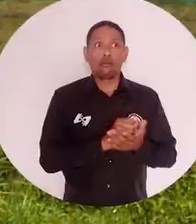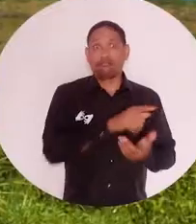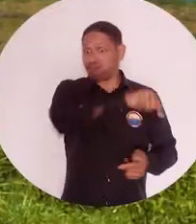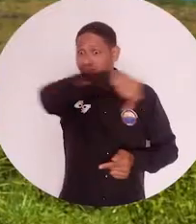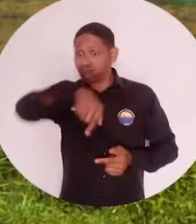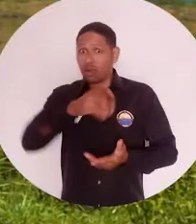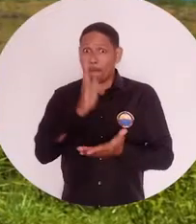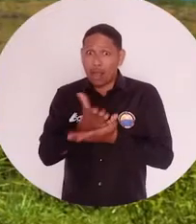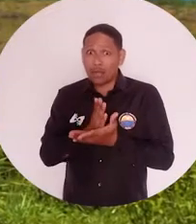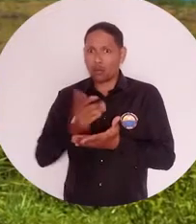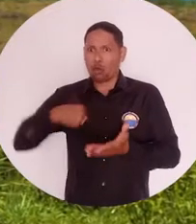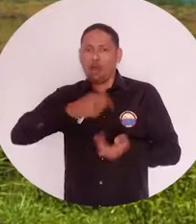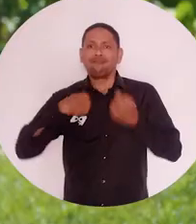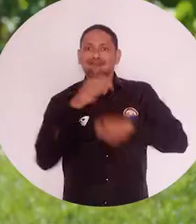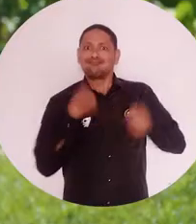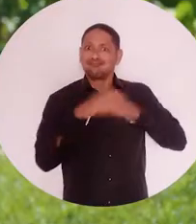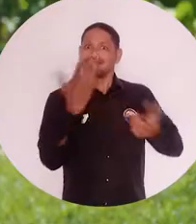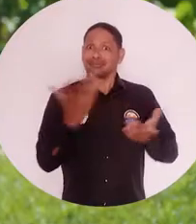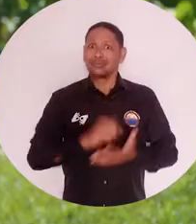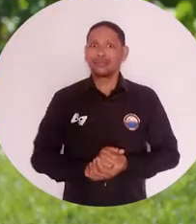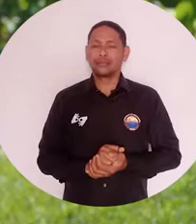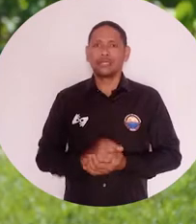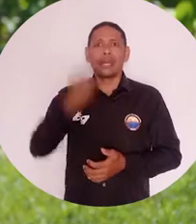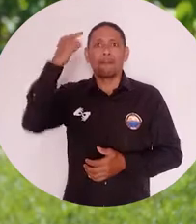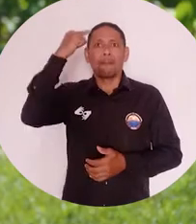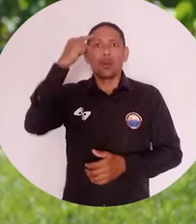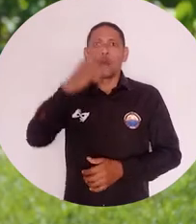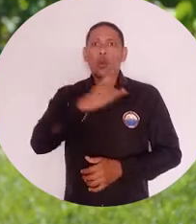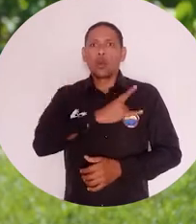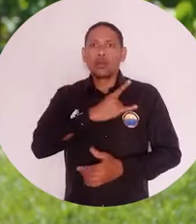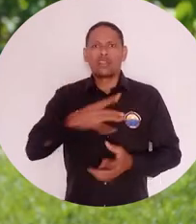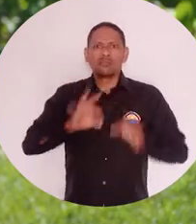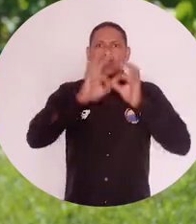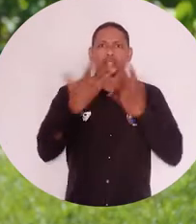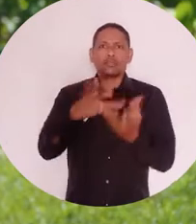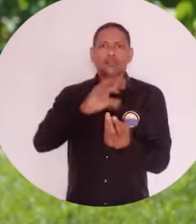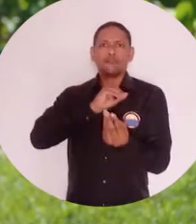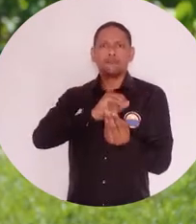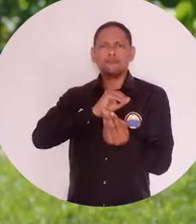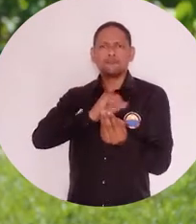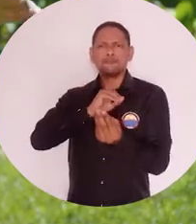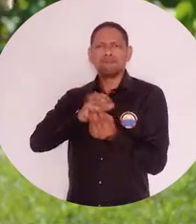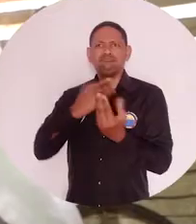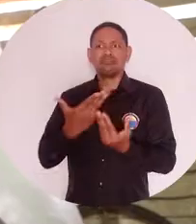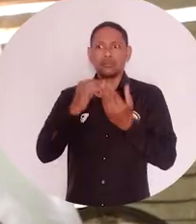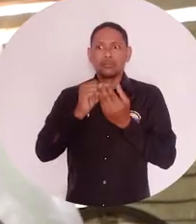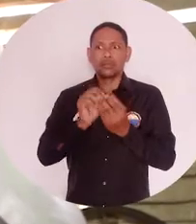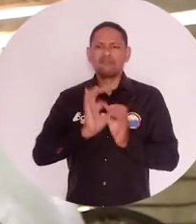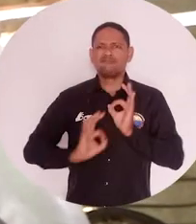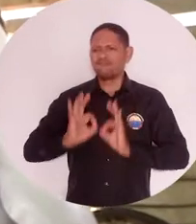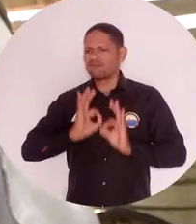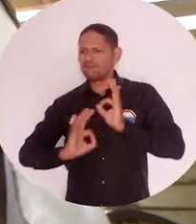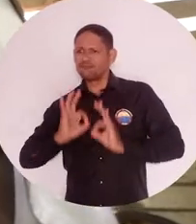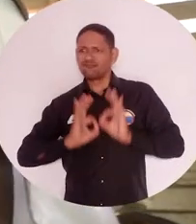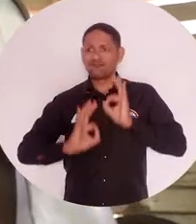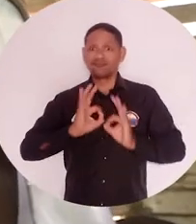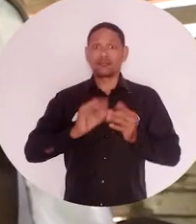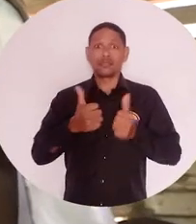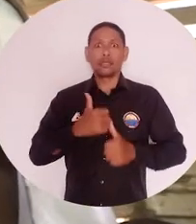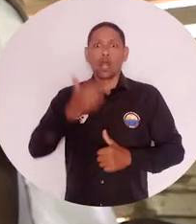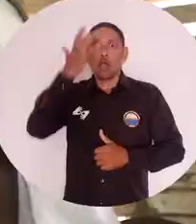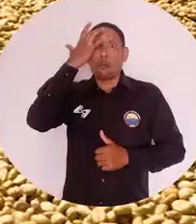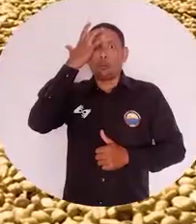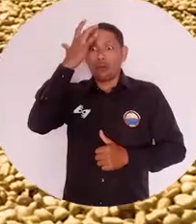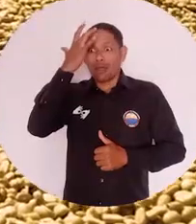esa. Pensando que la universidad es una institución formadora de los diferentes campos, ¿cierto? Prepararnos, porque